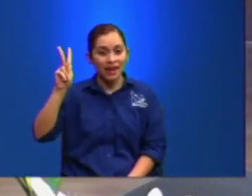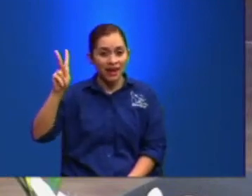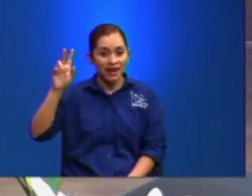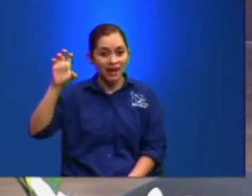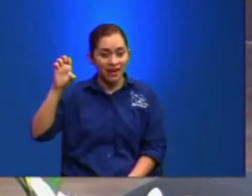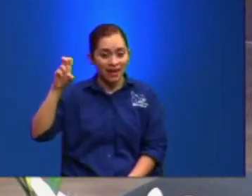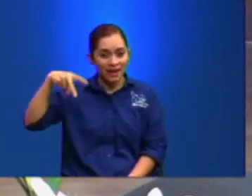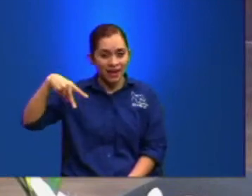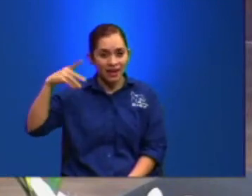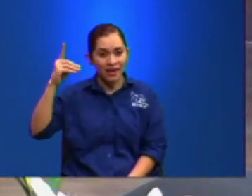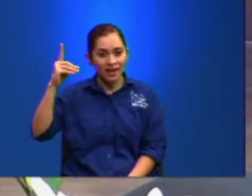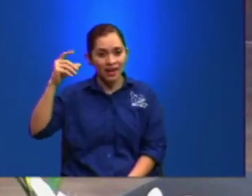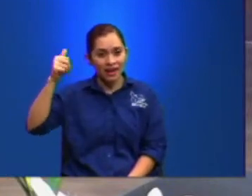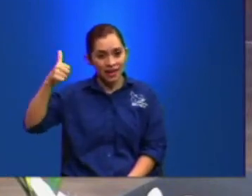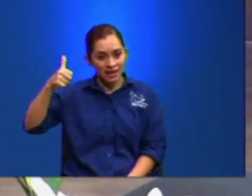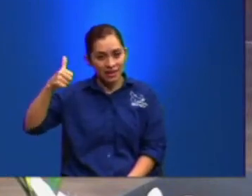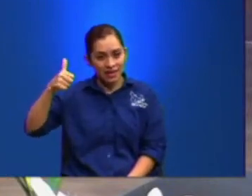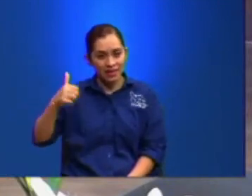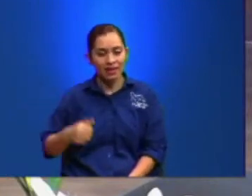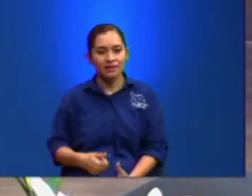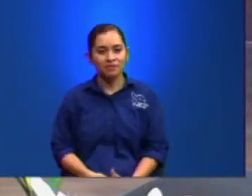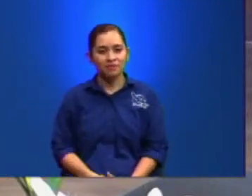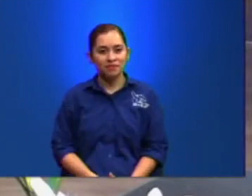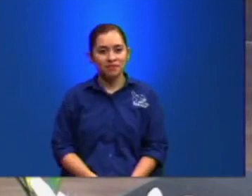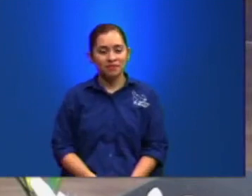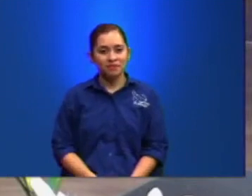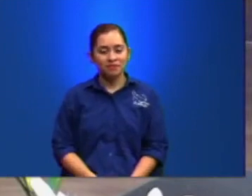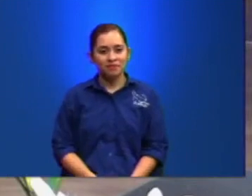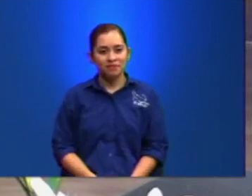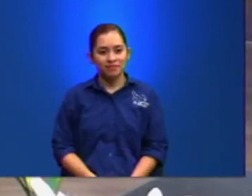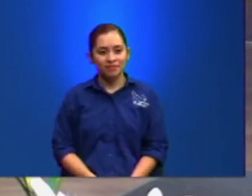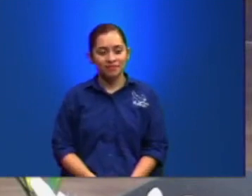y no son monstruos seguro